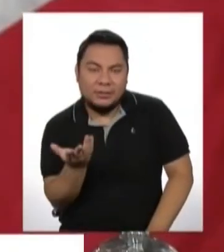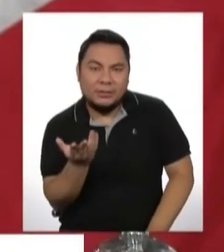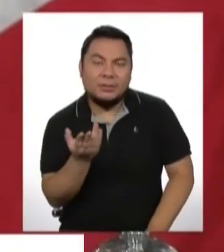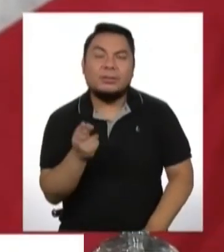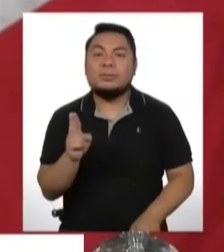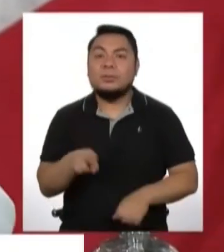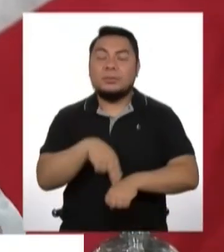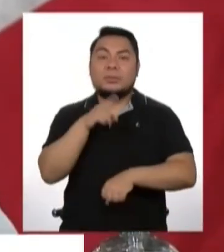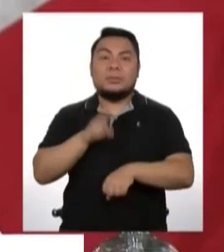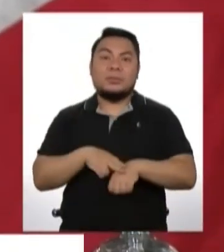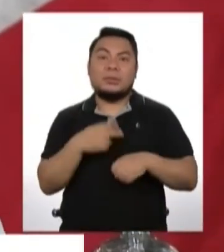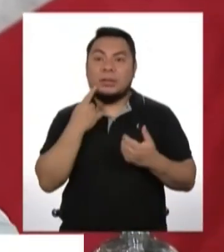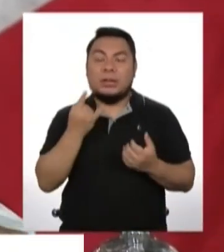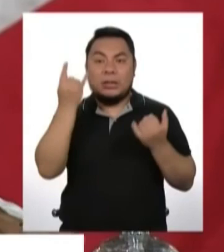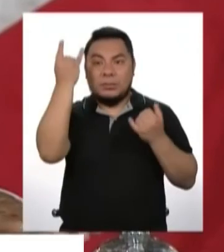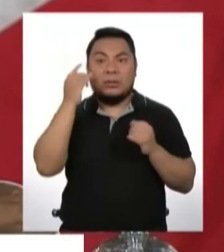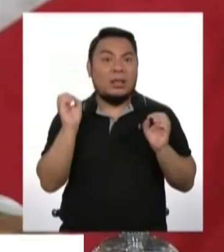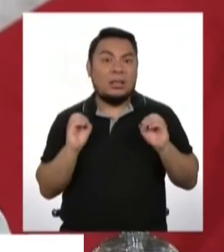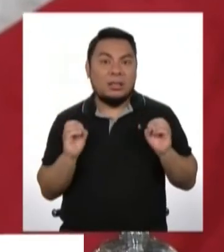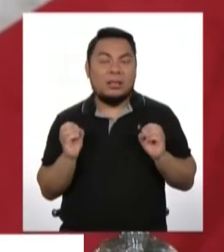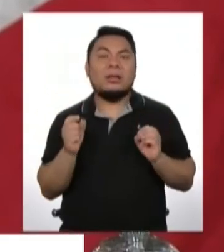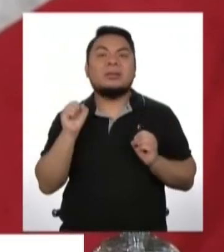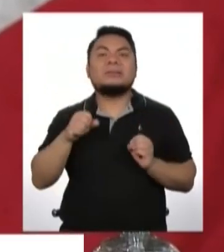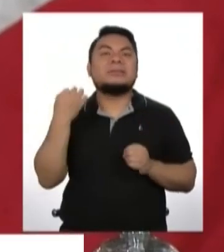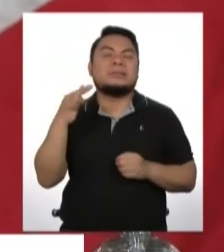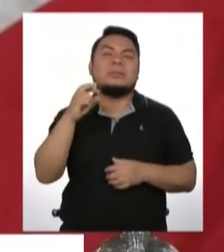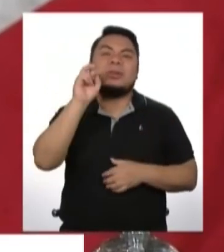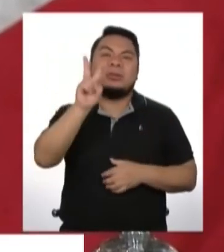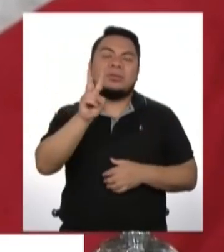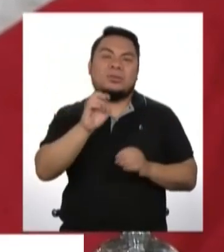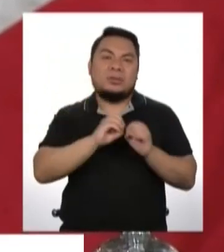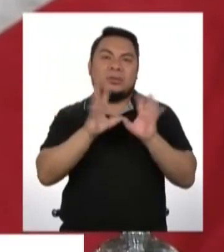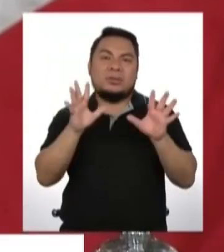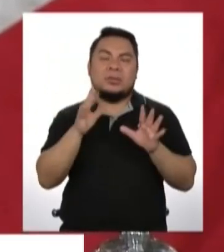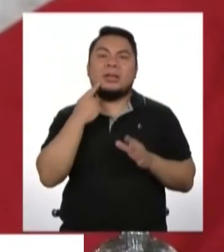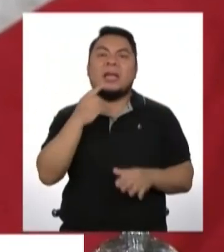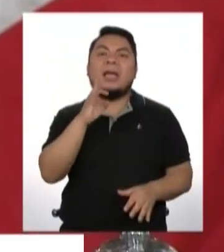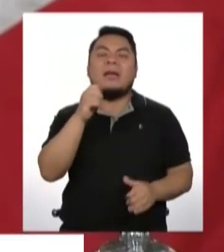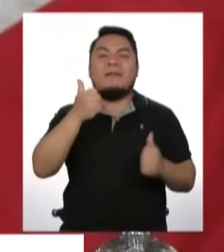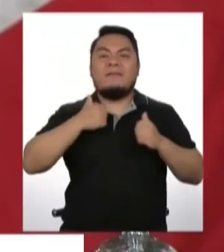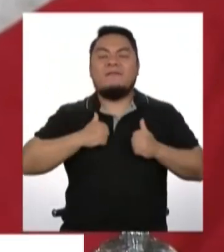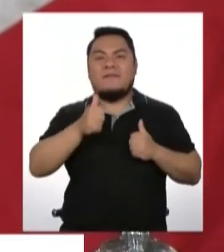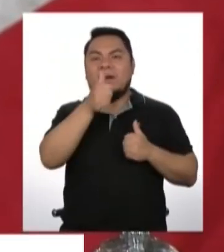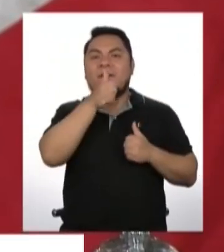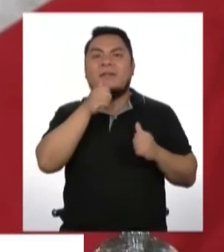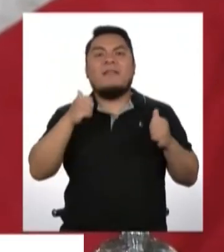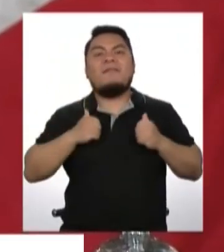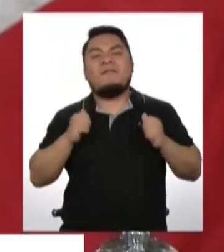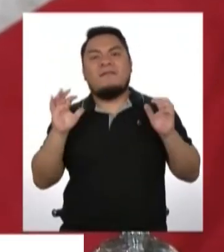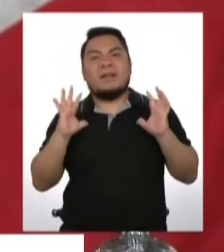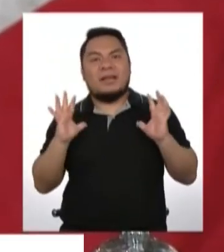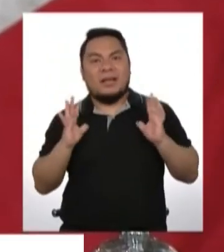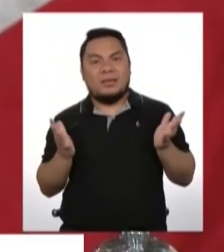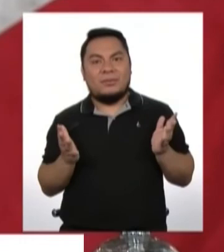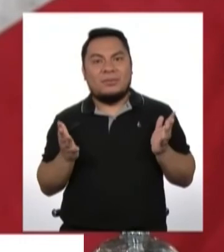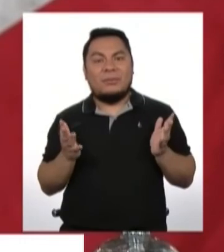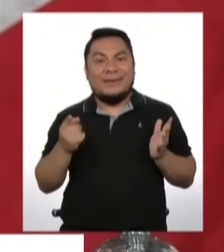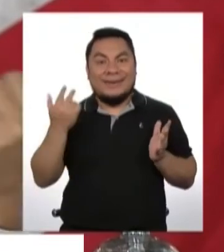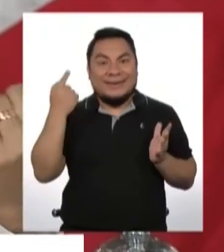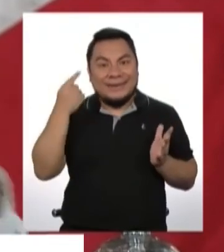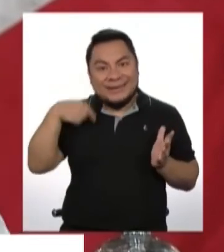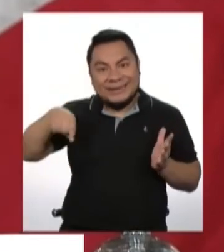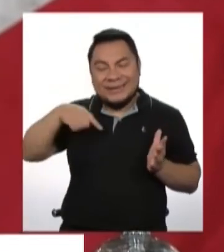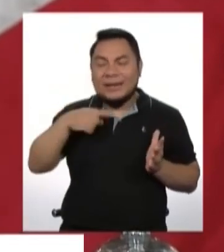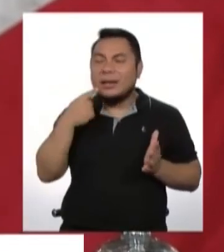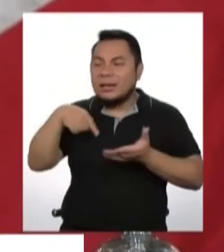normalmente, sin estado de emergencia, eran 2 días de carácter feriado. ¿Qué disposiciones vamos a tomar?